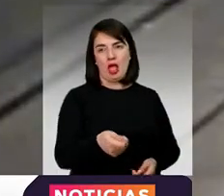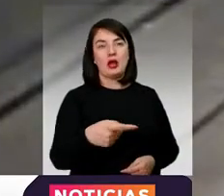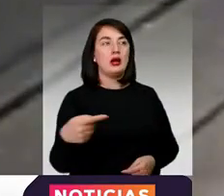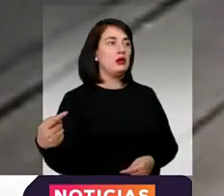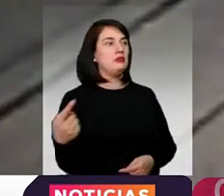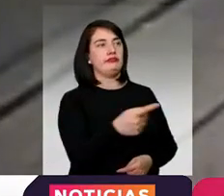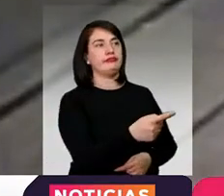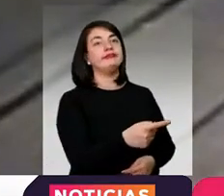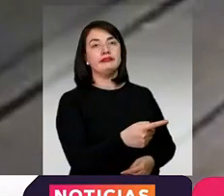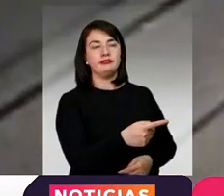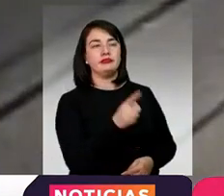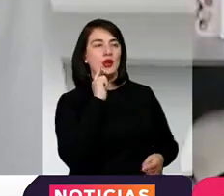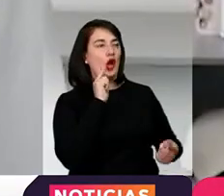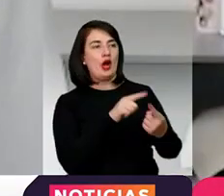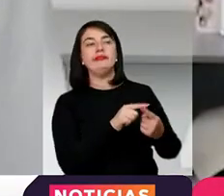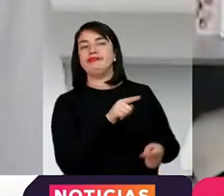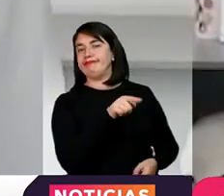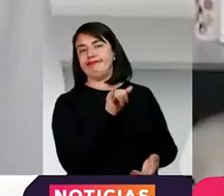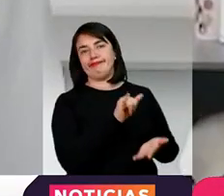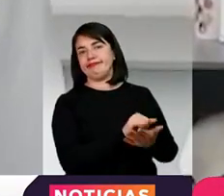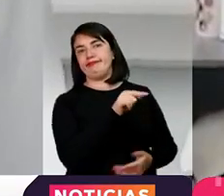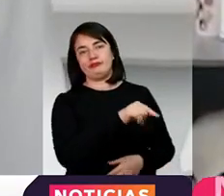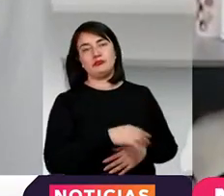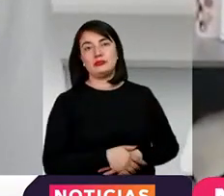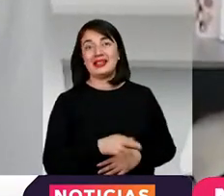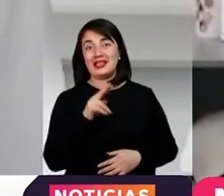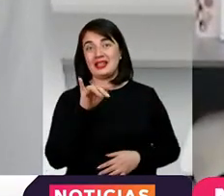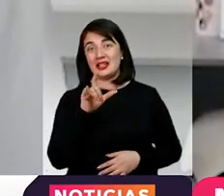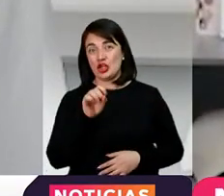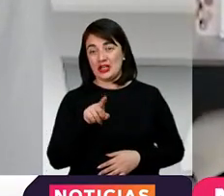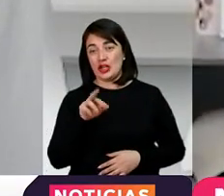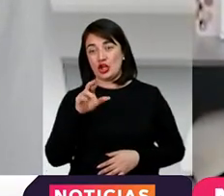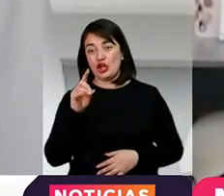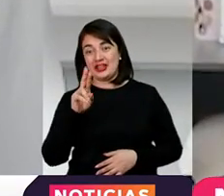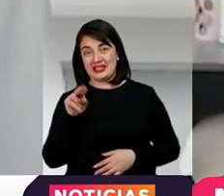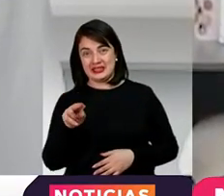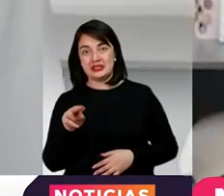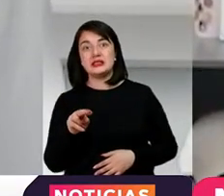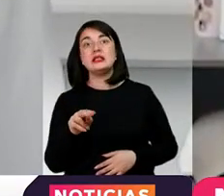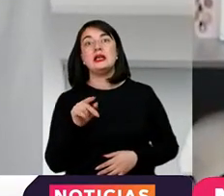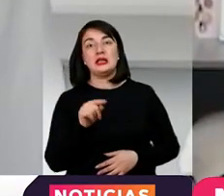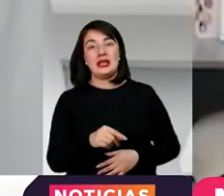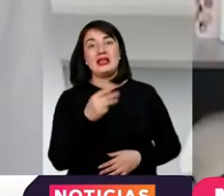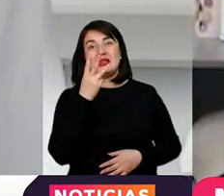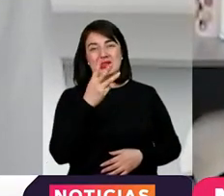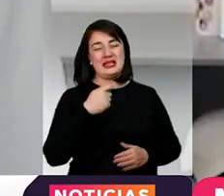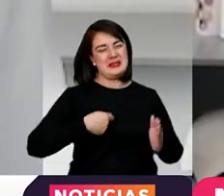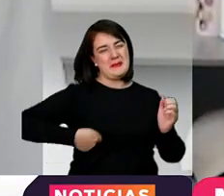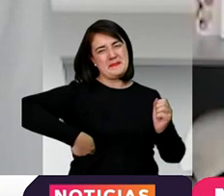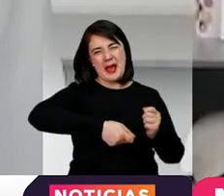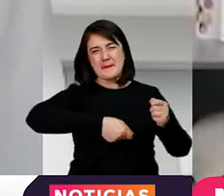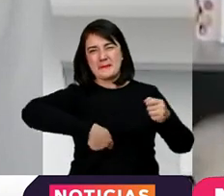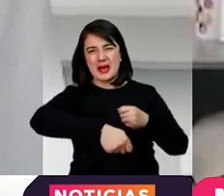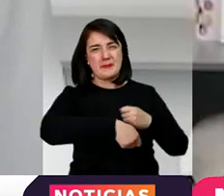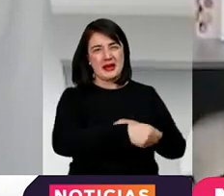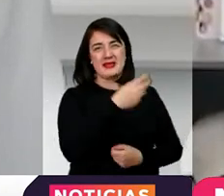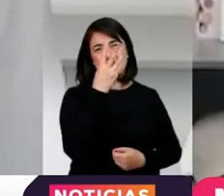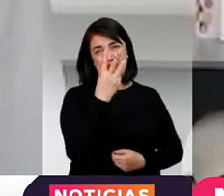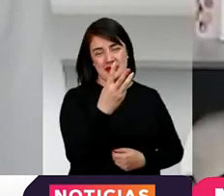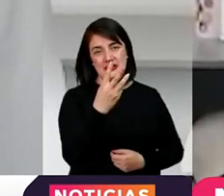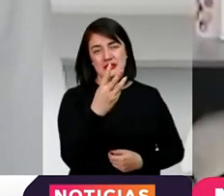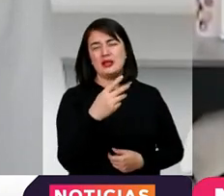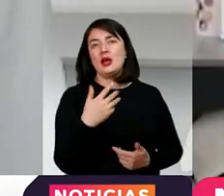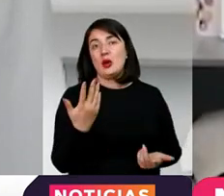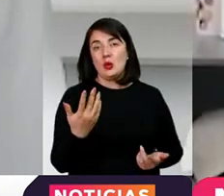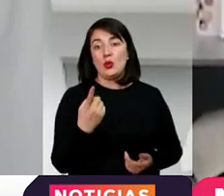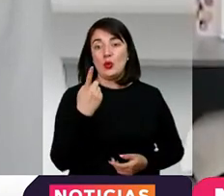clara y objetiva contribución. En donde Nicolás Rodríguez recibió 3 heridas con arma blanca. Una de ellas